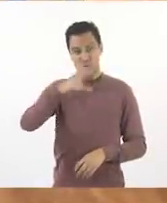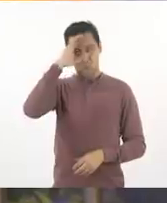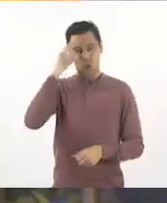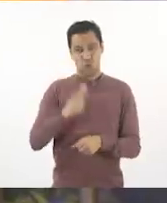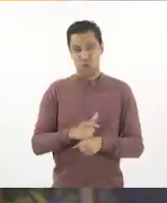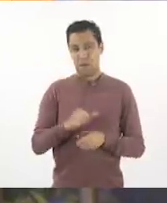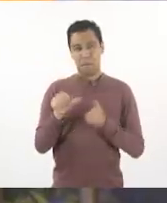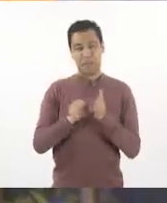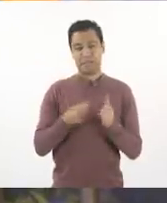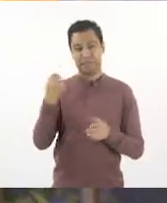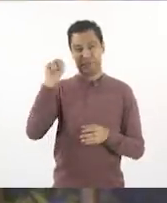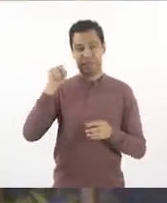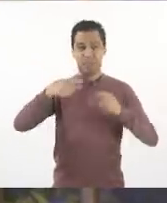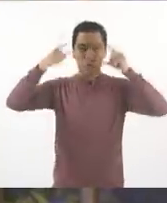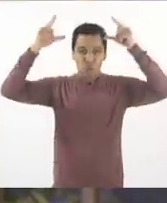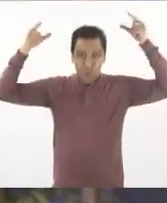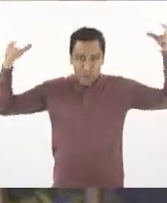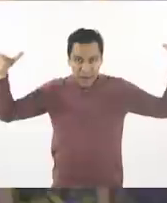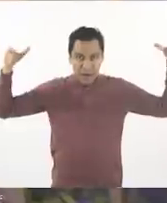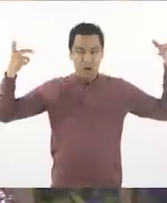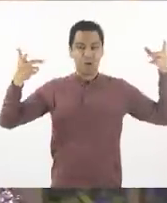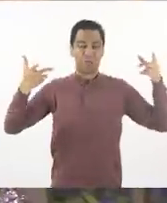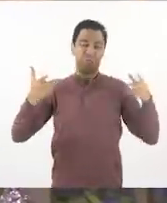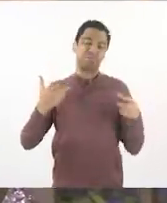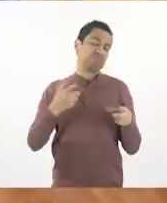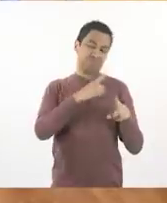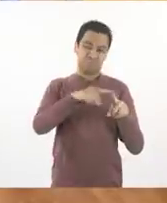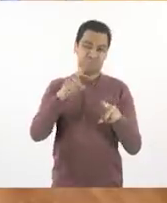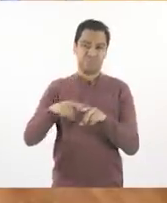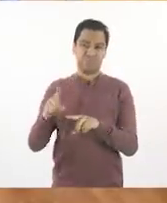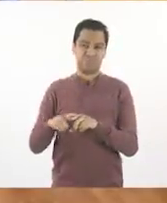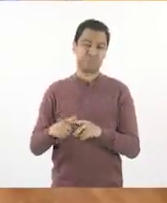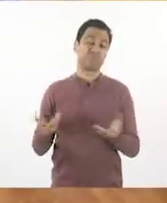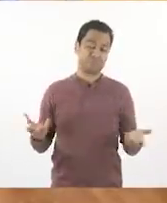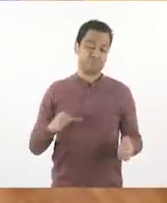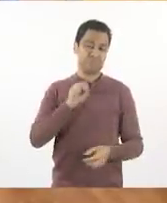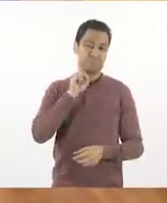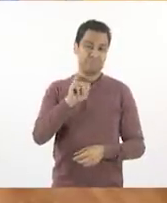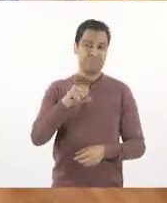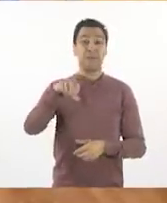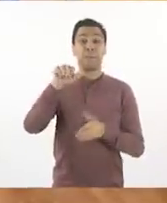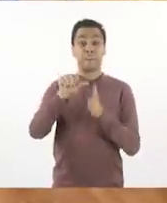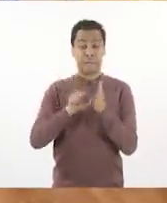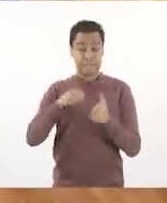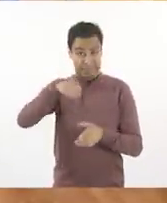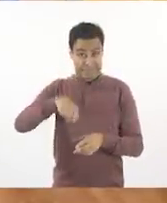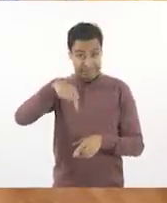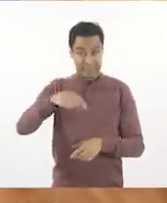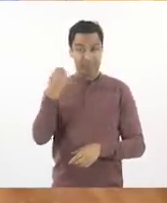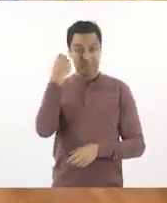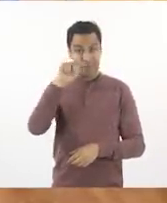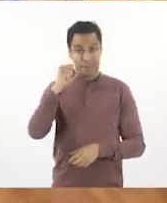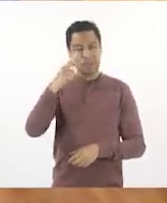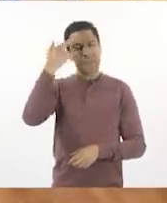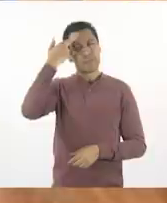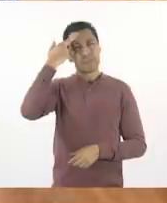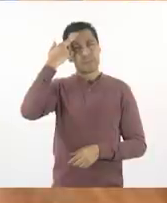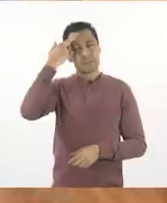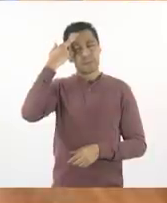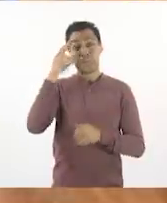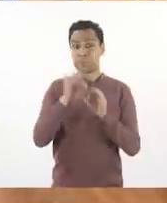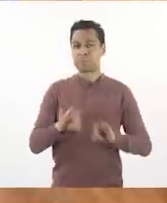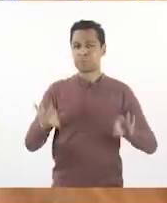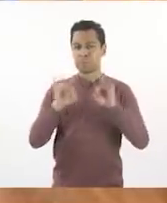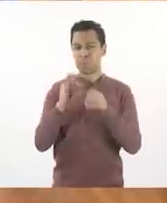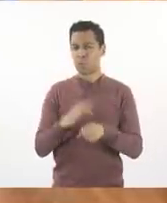unos sombreros grandotes, ¿verdad? Sí. Así es. Y en este mes, que también recordamos y que me dijiste que es muy